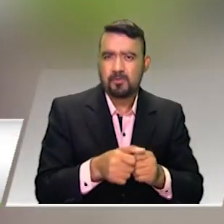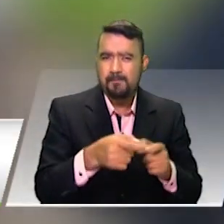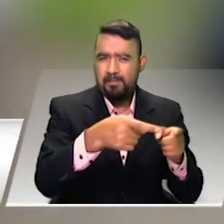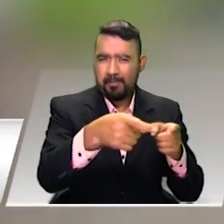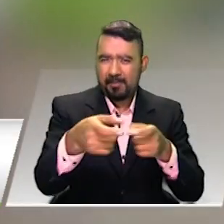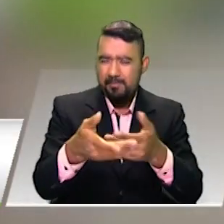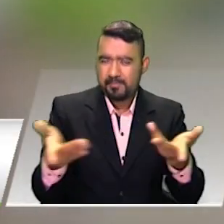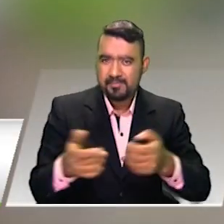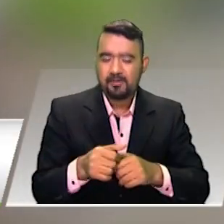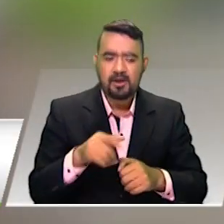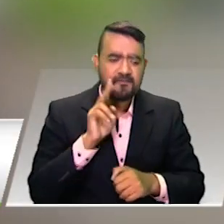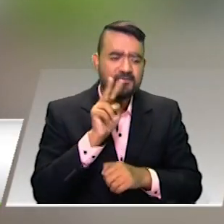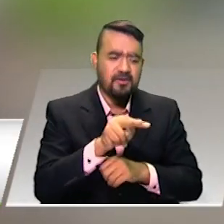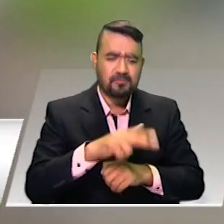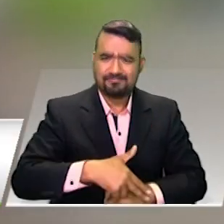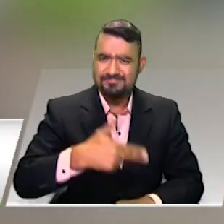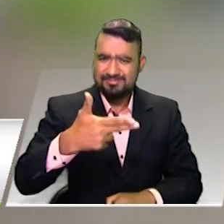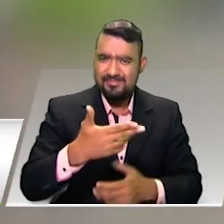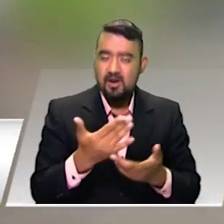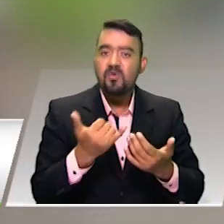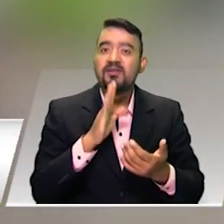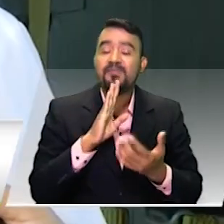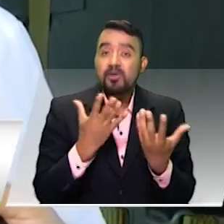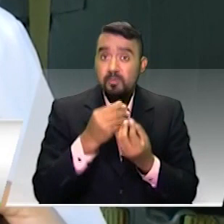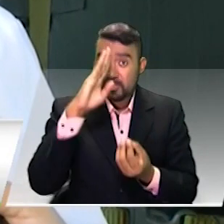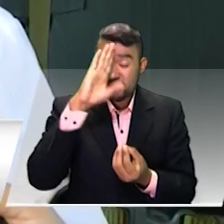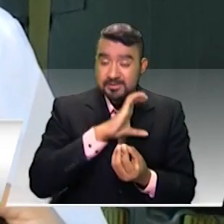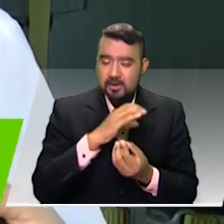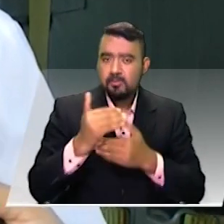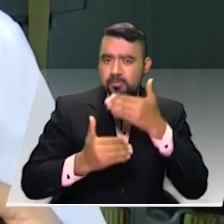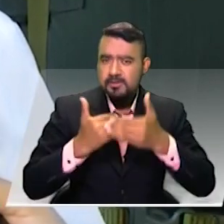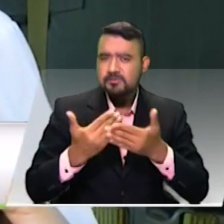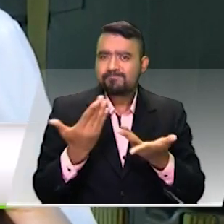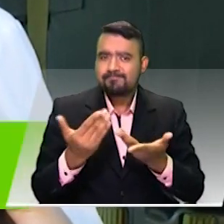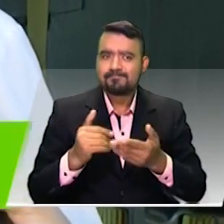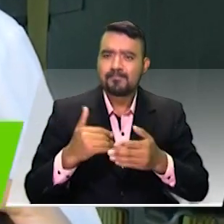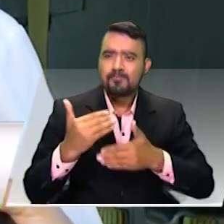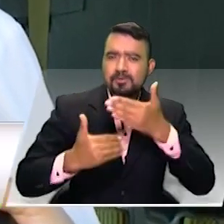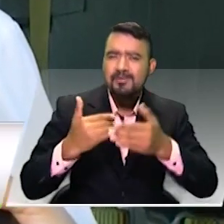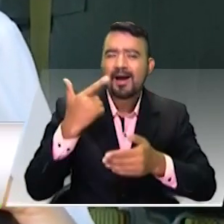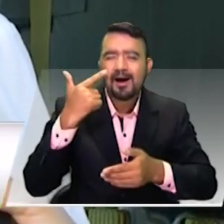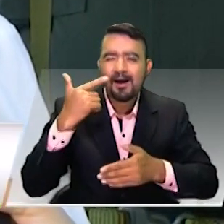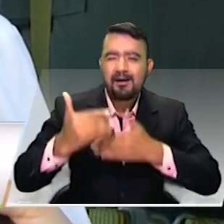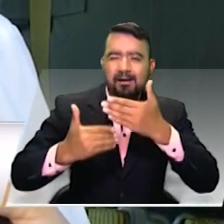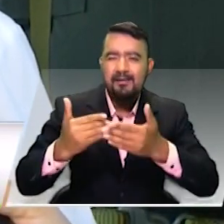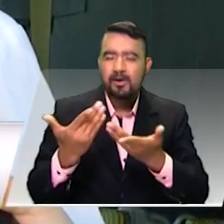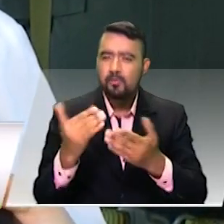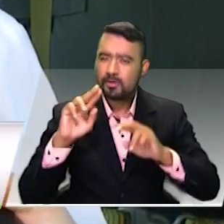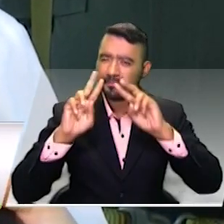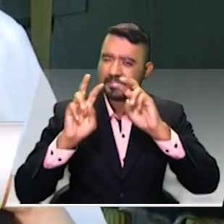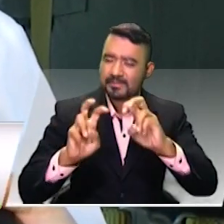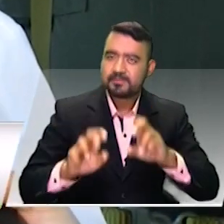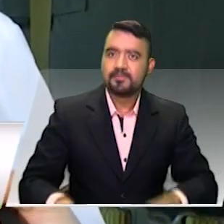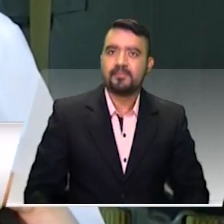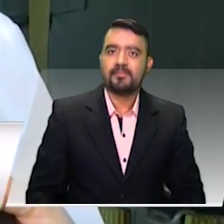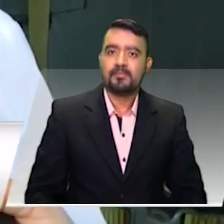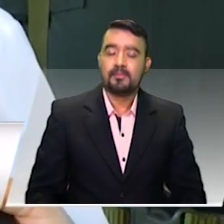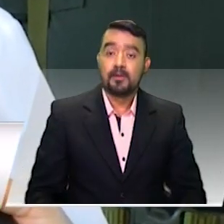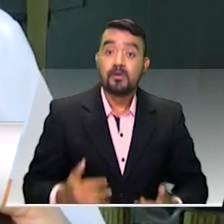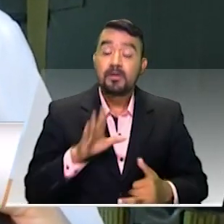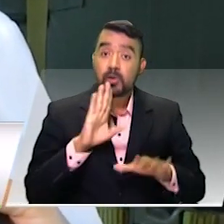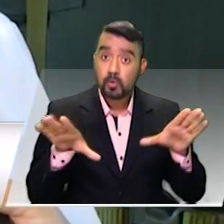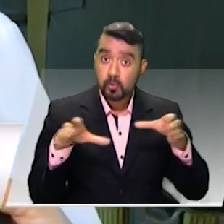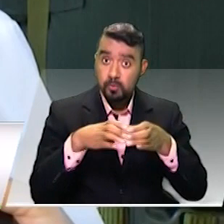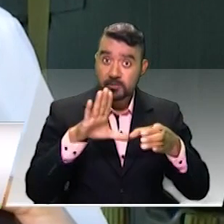por parte de las autoridades varias acciones. El fortalecimiento de las capacidades de investigación judicial